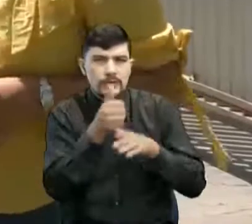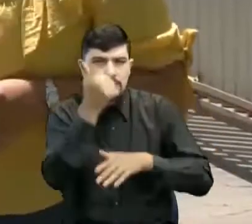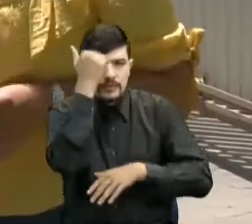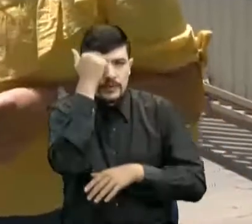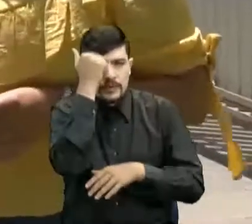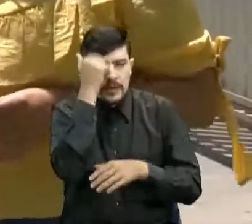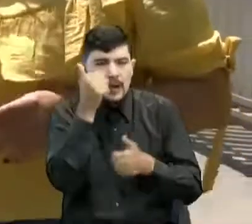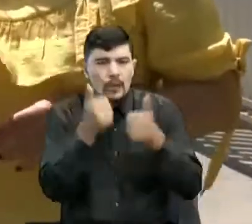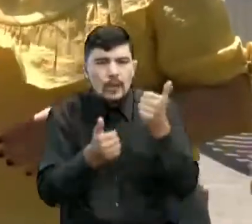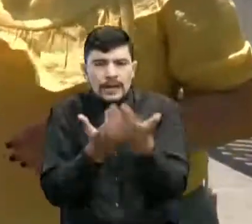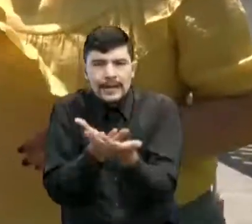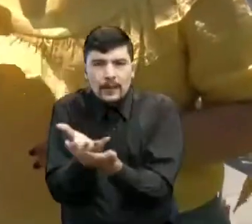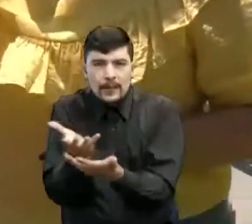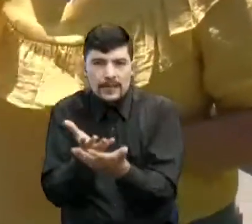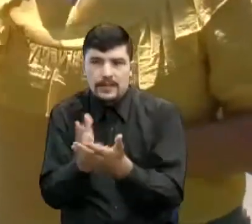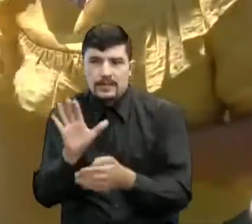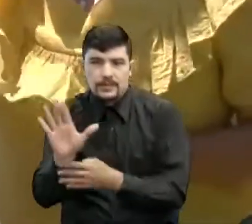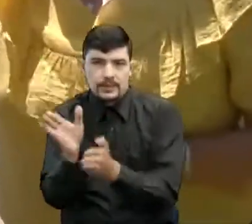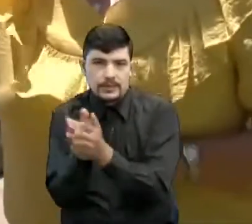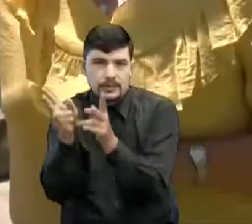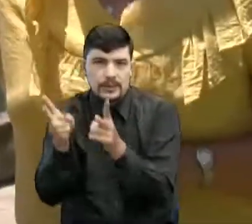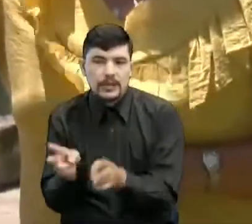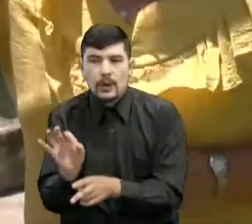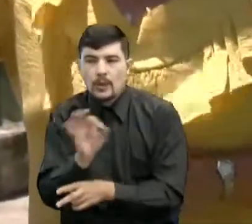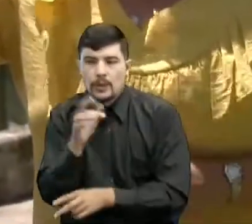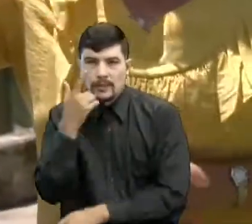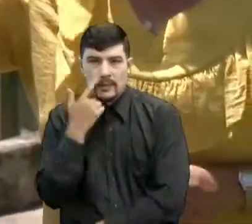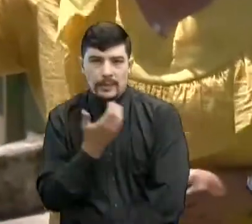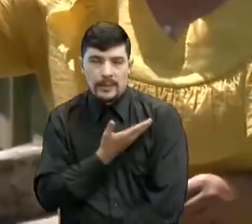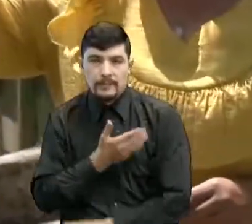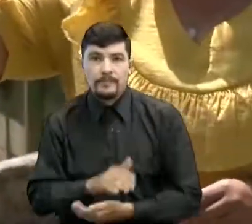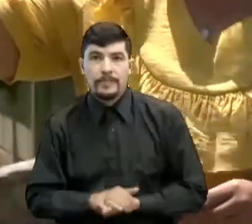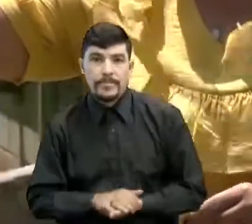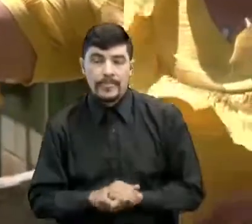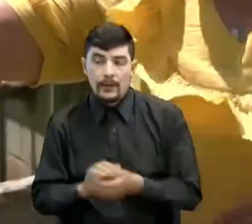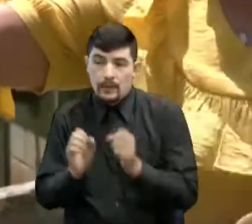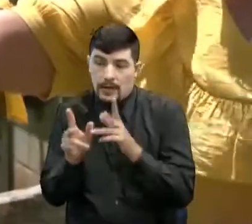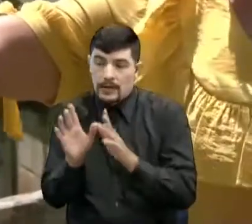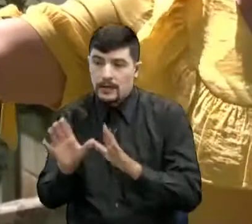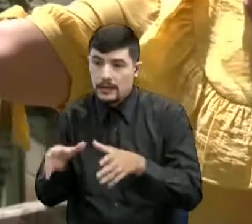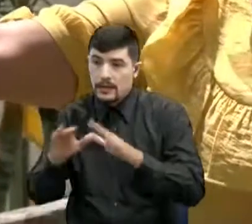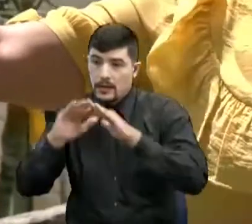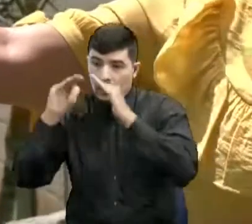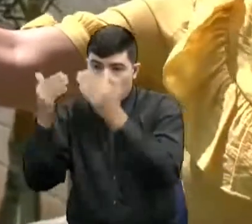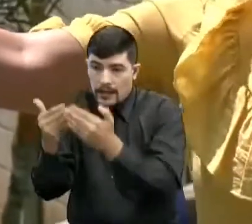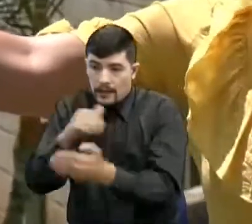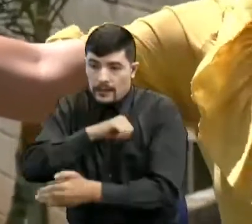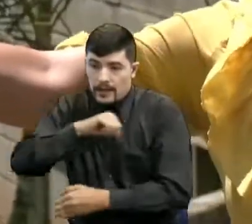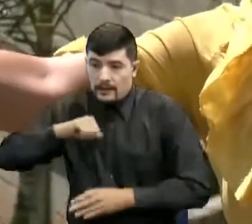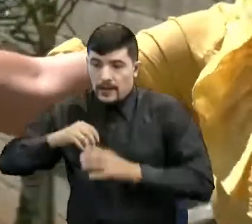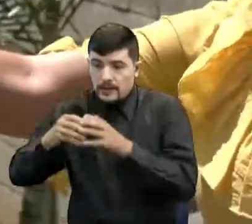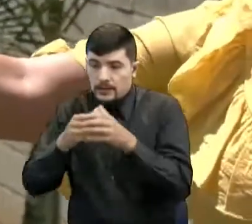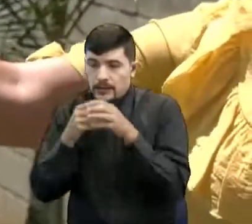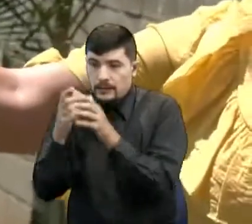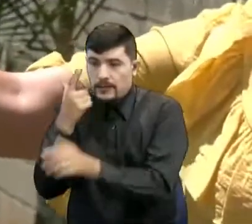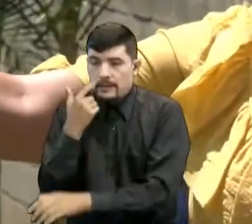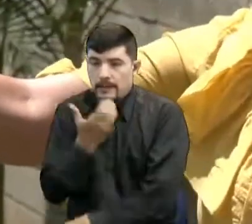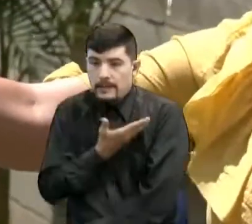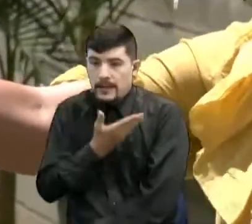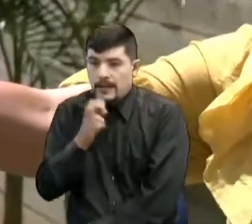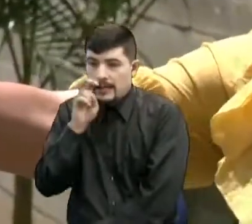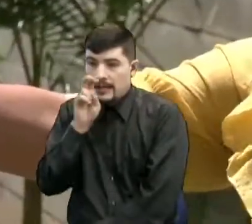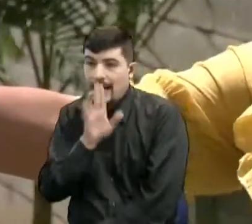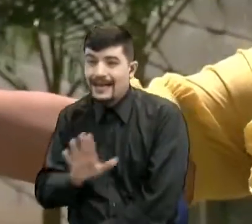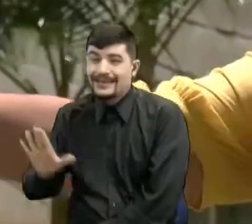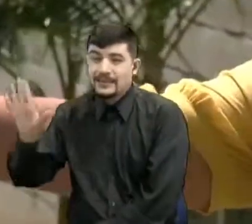familia? Bueno, en el sector privado decir que la Asociación de Padres de Familia a nivel nacional ha manifestado que no